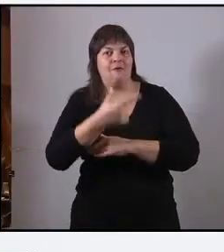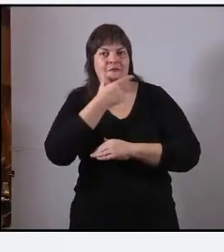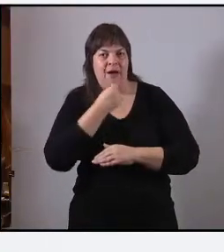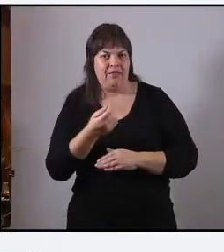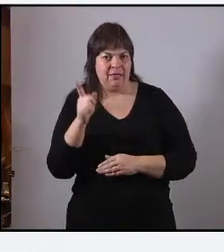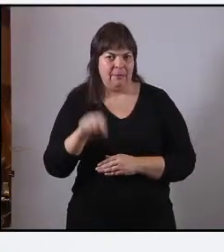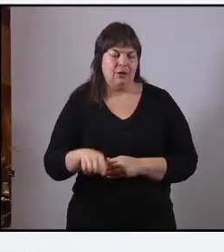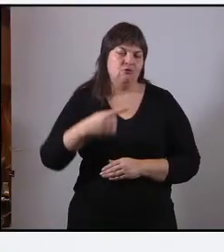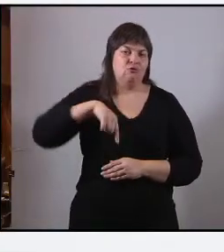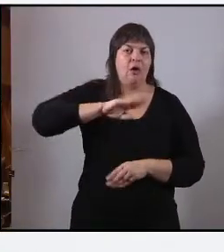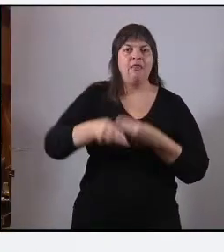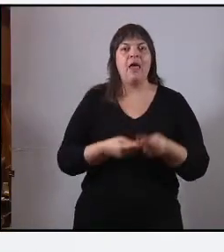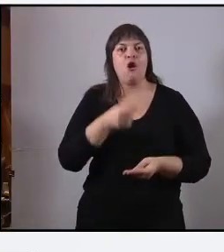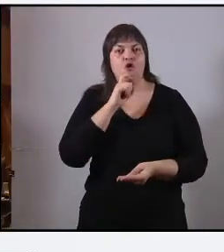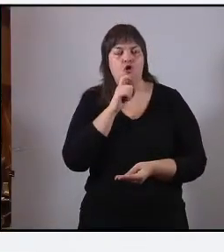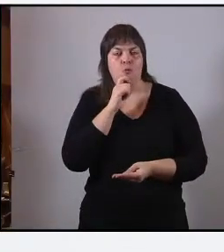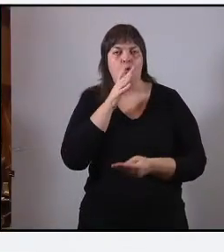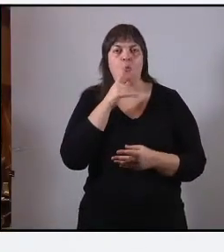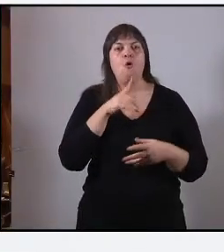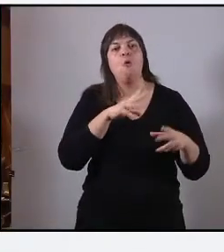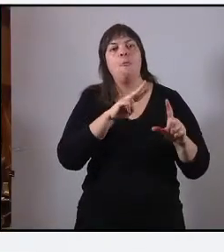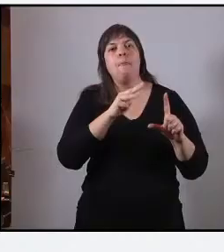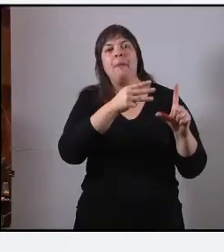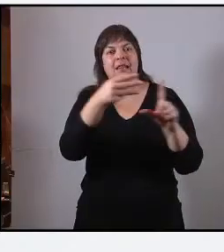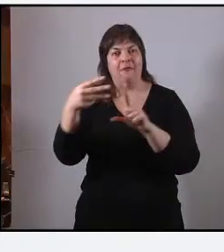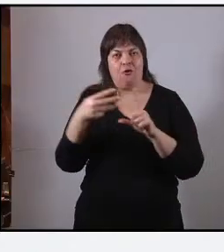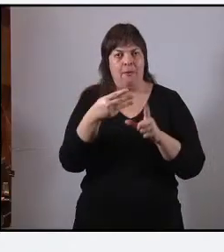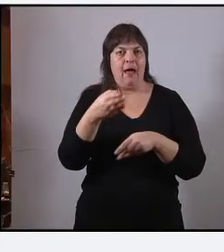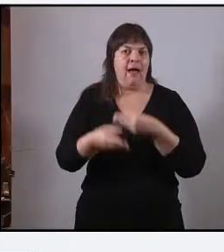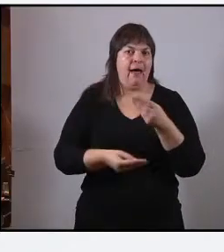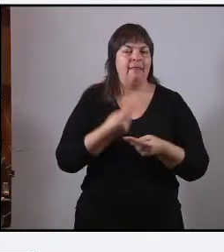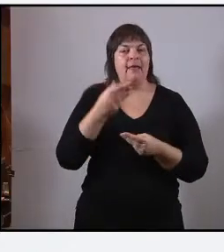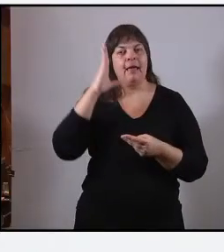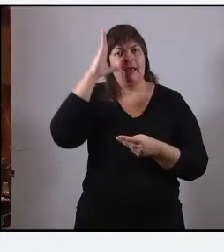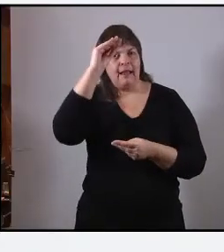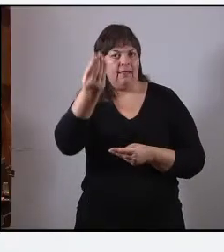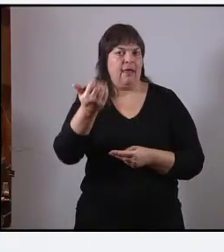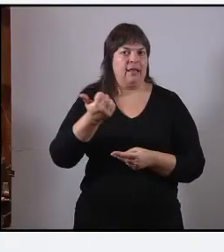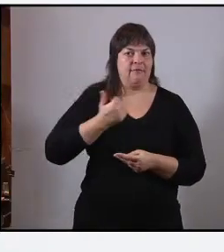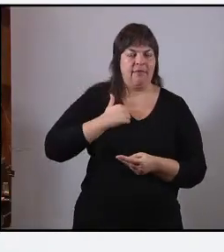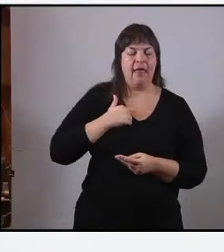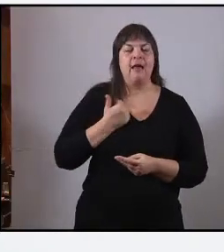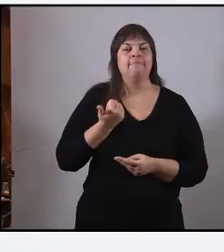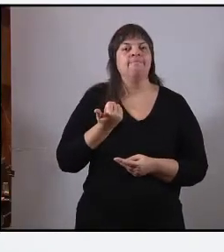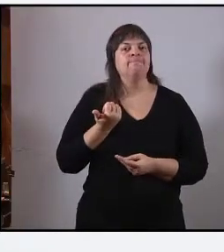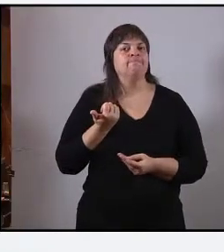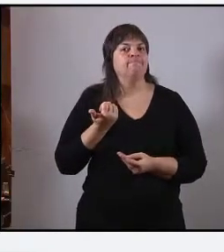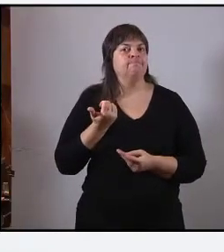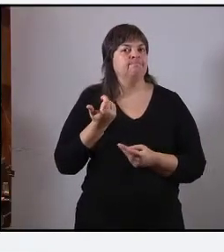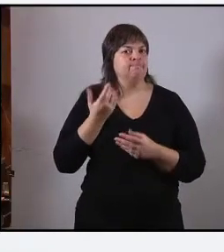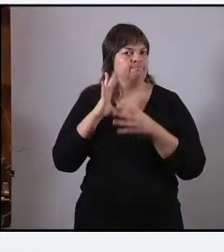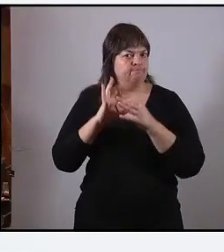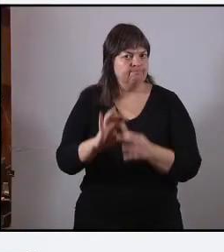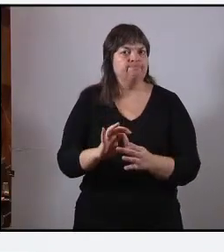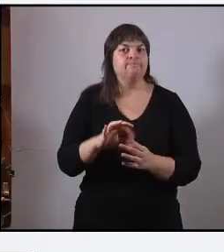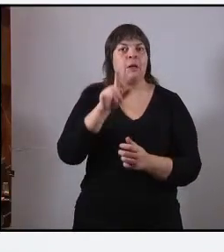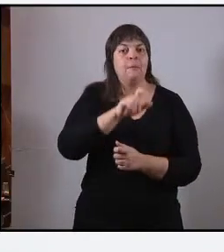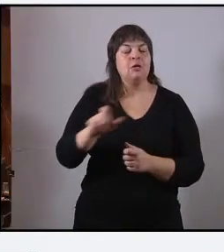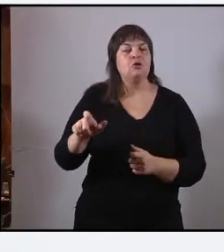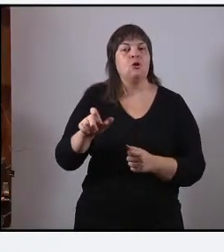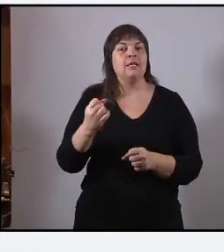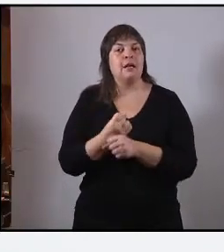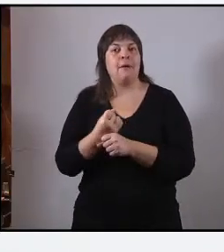a hacer mediante una plataforma basada en inteligencia artificial que va a conectar a las personas